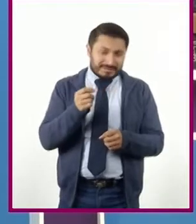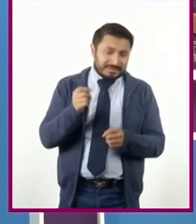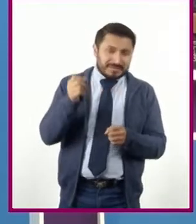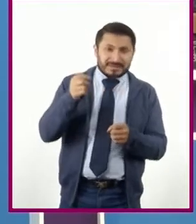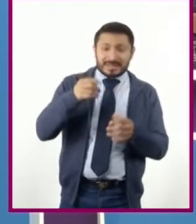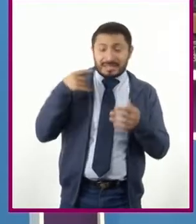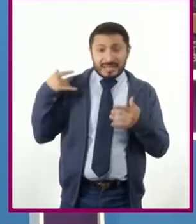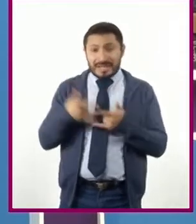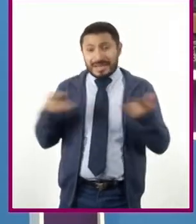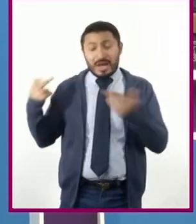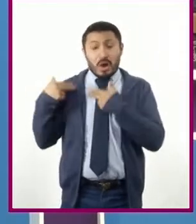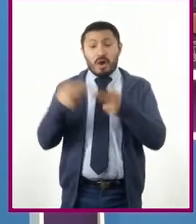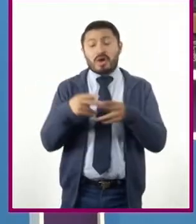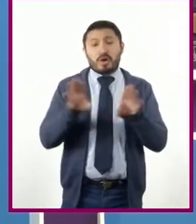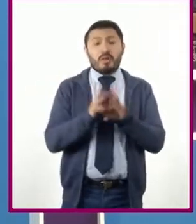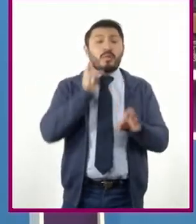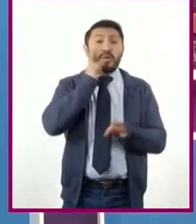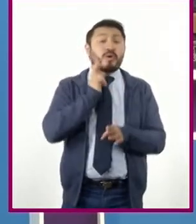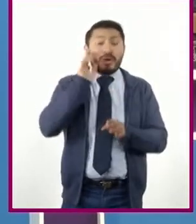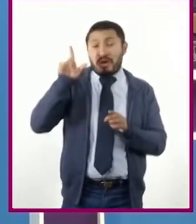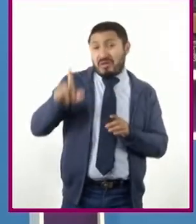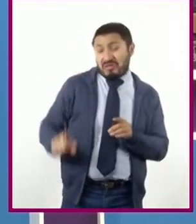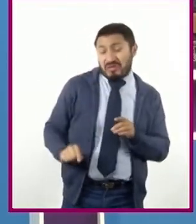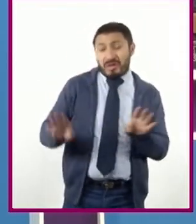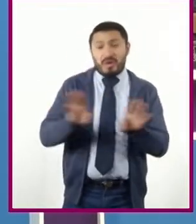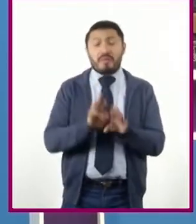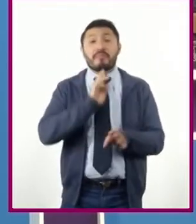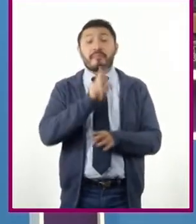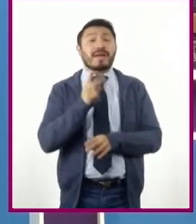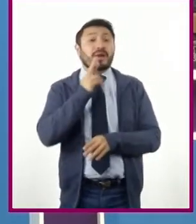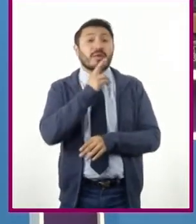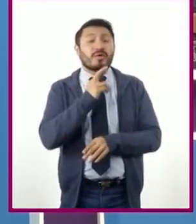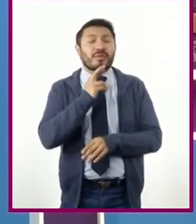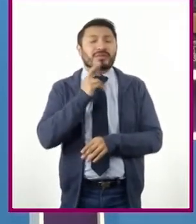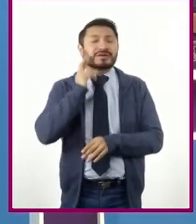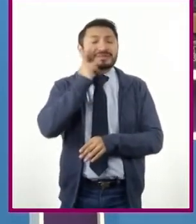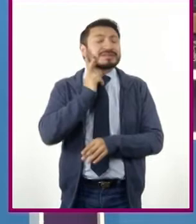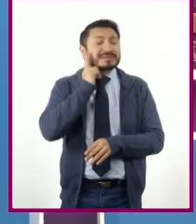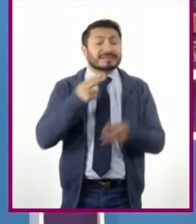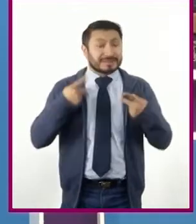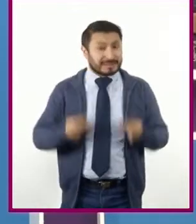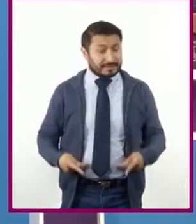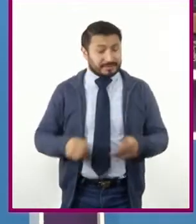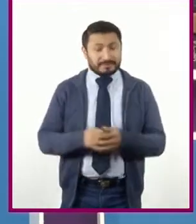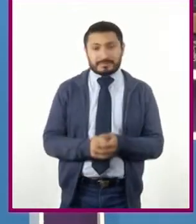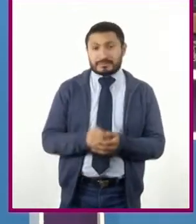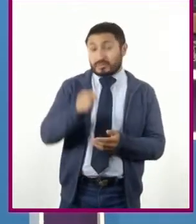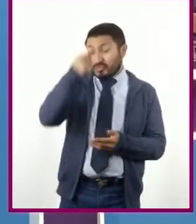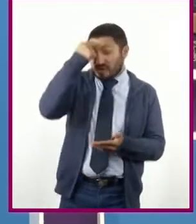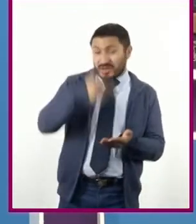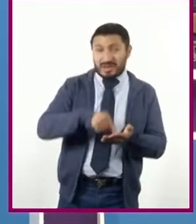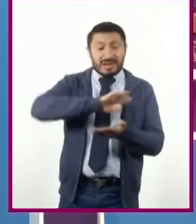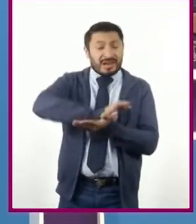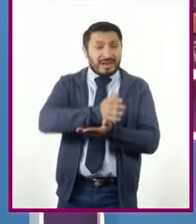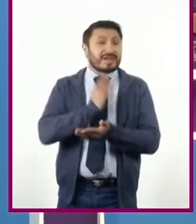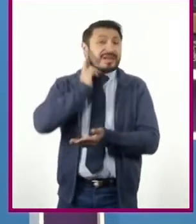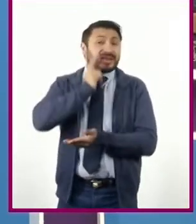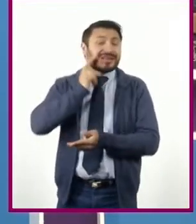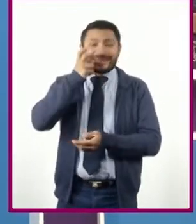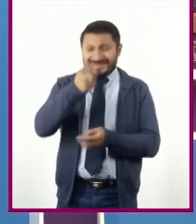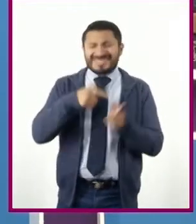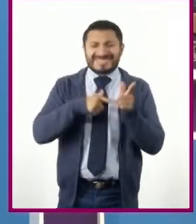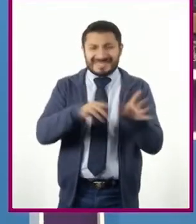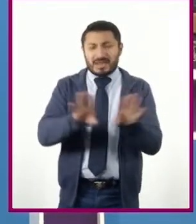como razas inferiores, mejoramiento racial? ¿Consideran que la discriminación racial continúa siendo